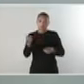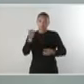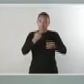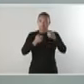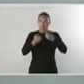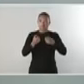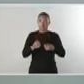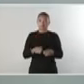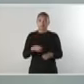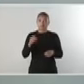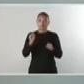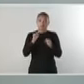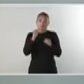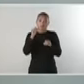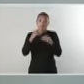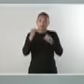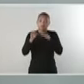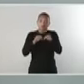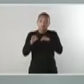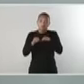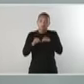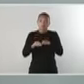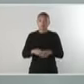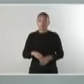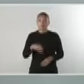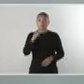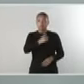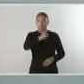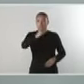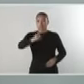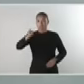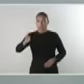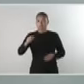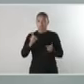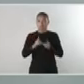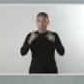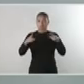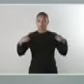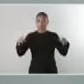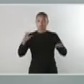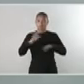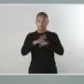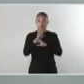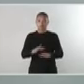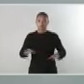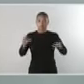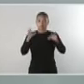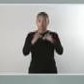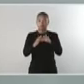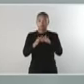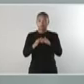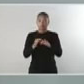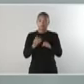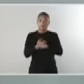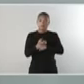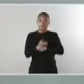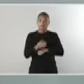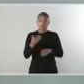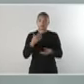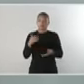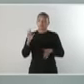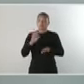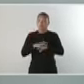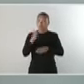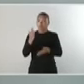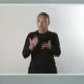y el sector maquilador que era una de las palancas de desarrollo más importantes en nuestro estado vamos a recuperar el